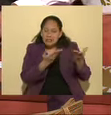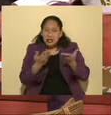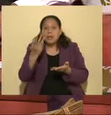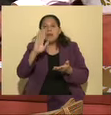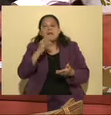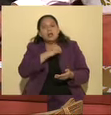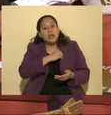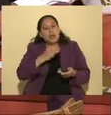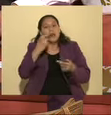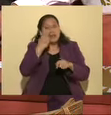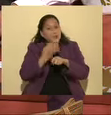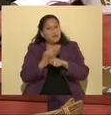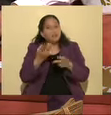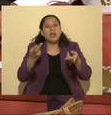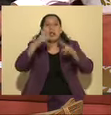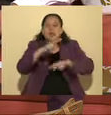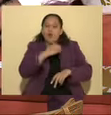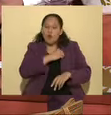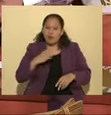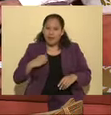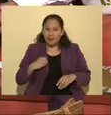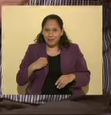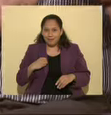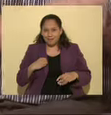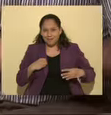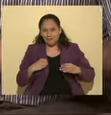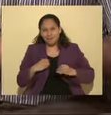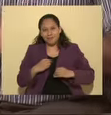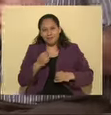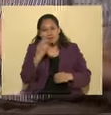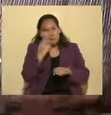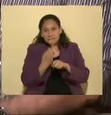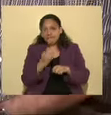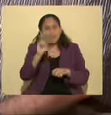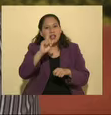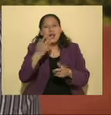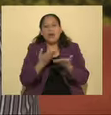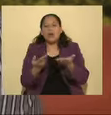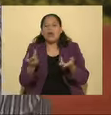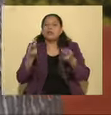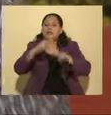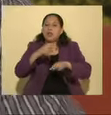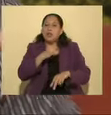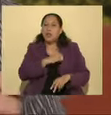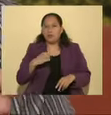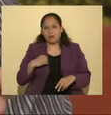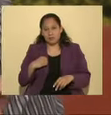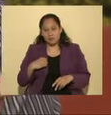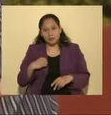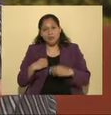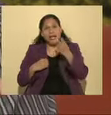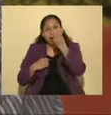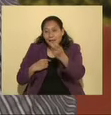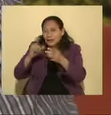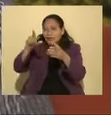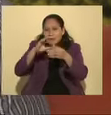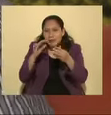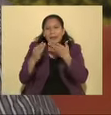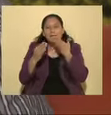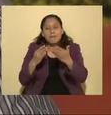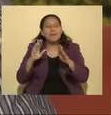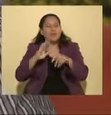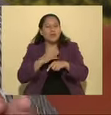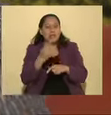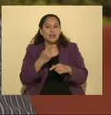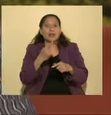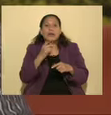obligación, ¿no? Ándale, es la palabra mágica. Se convierte ya en una obligación, no en una responsabilidad. Y qué bueno que lo mencionas, porque no he